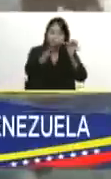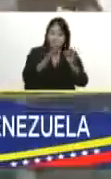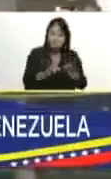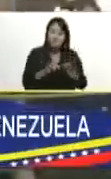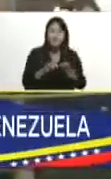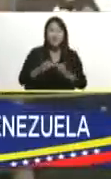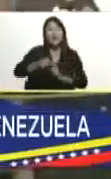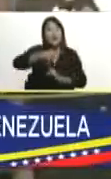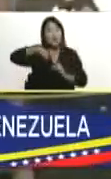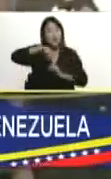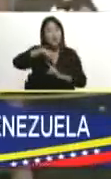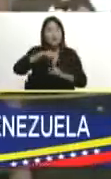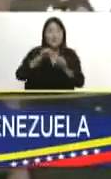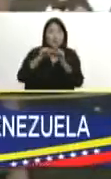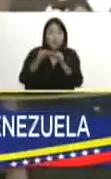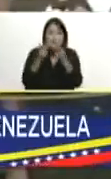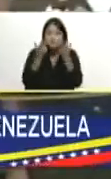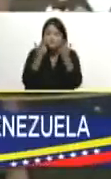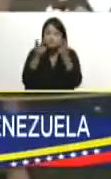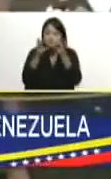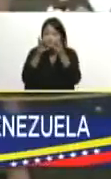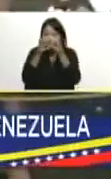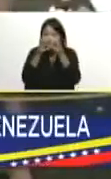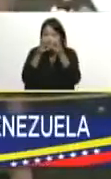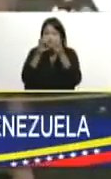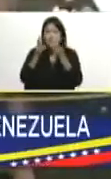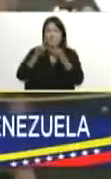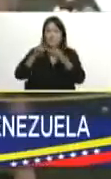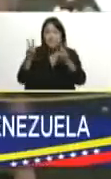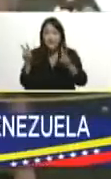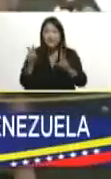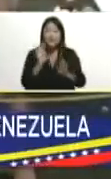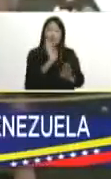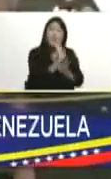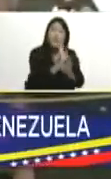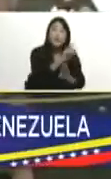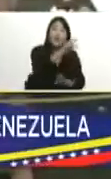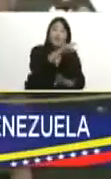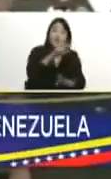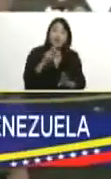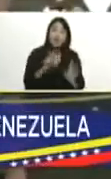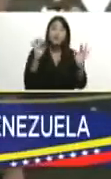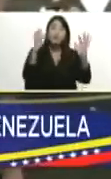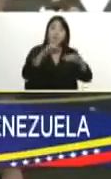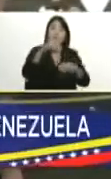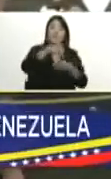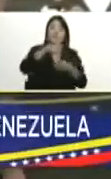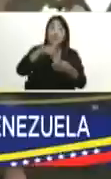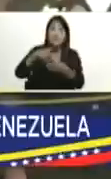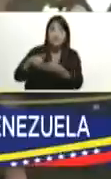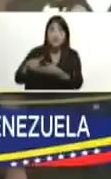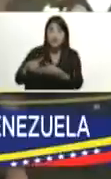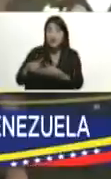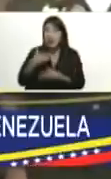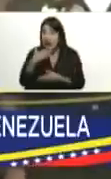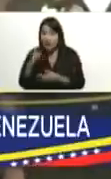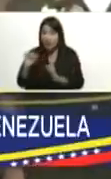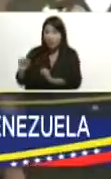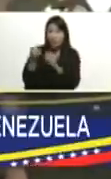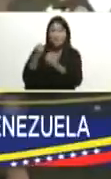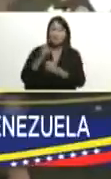velando por la paz, la seguridad de los electores, como ya lo he dicho, y eso no nos lo va a impedir nadie.